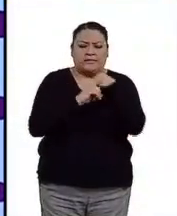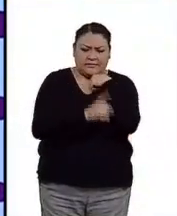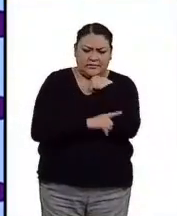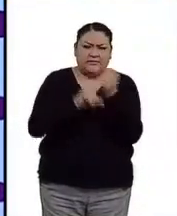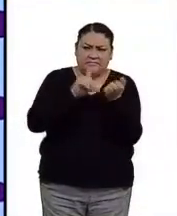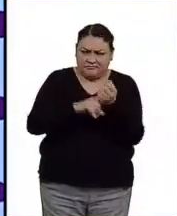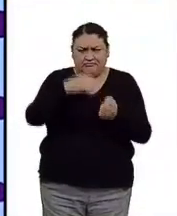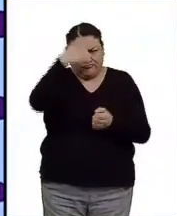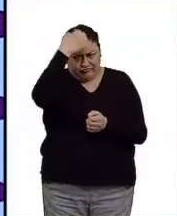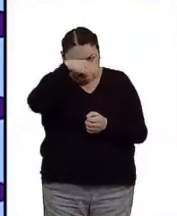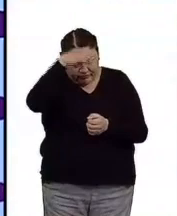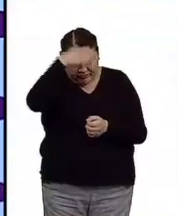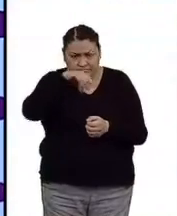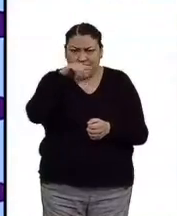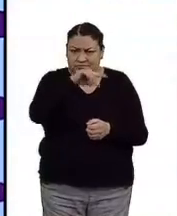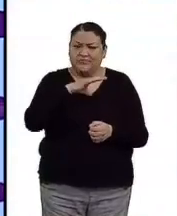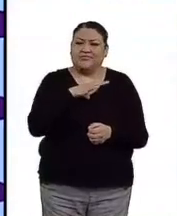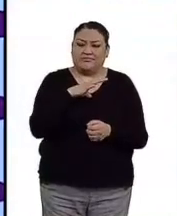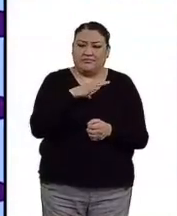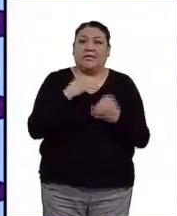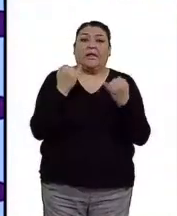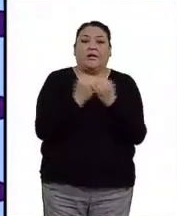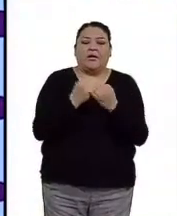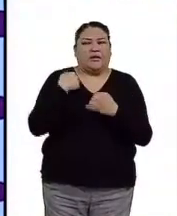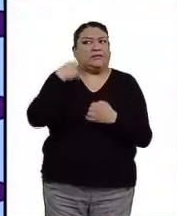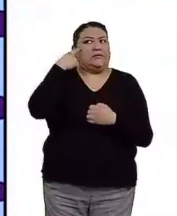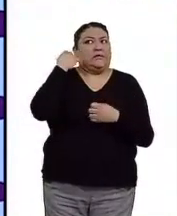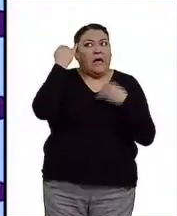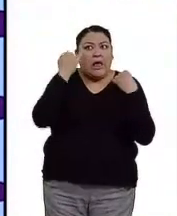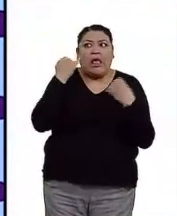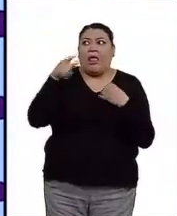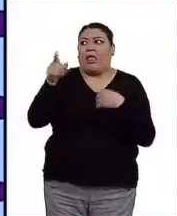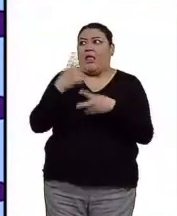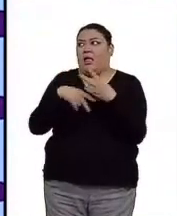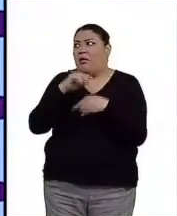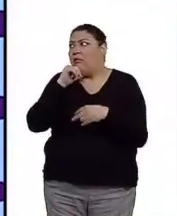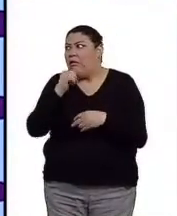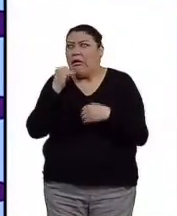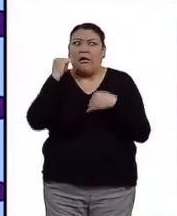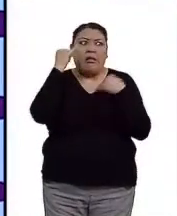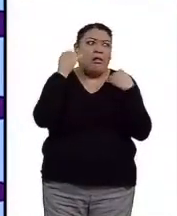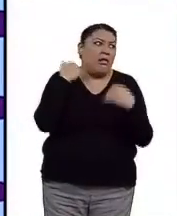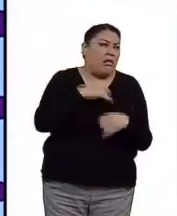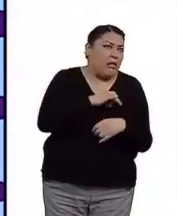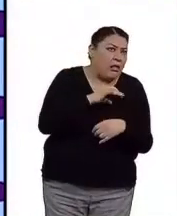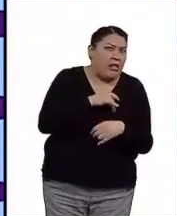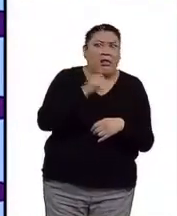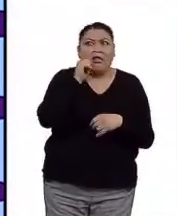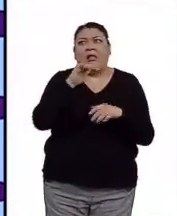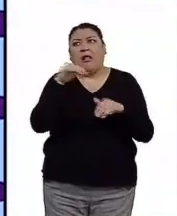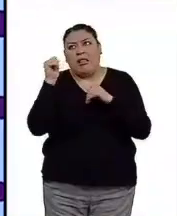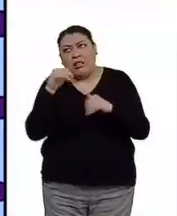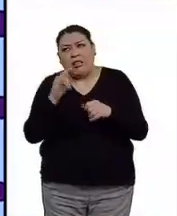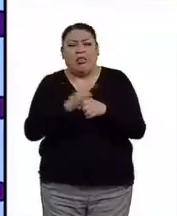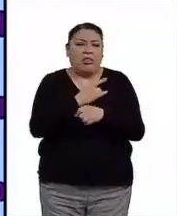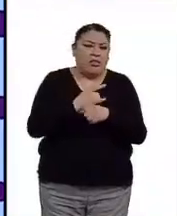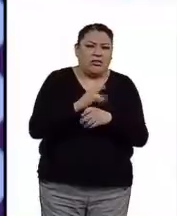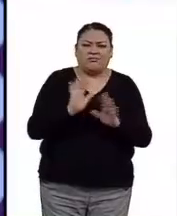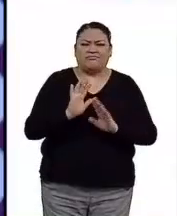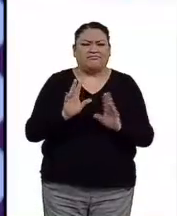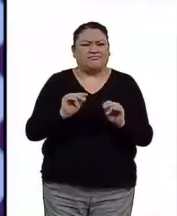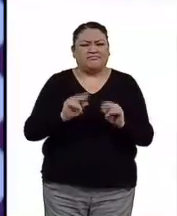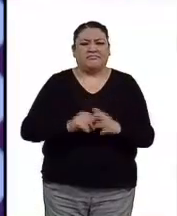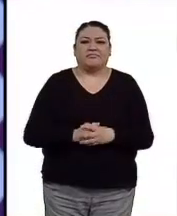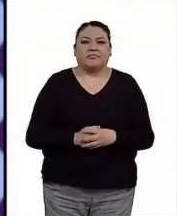en lugar de asumir, ¿no? Que no va a regresar o que va a solicitar mayores permisos de cuidado. Entonces, muchas gracias. Está bien.